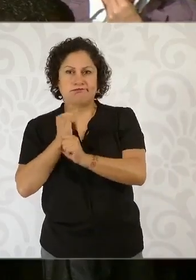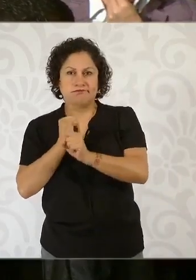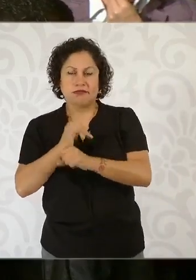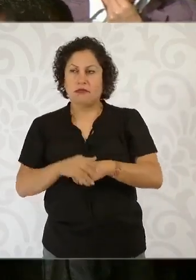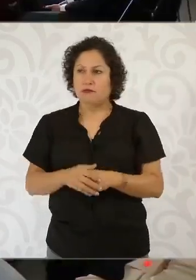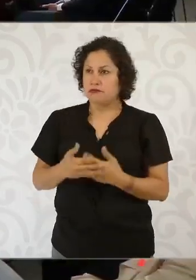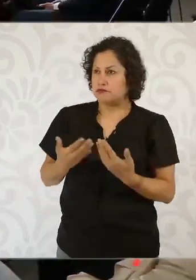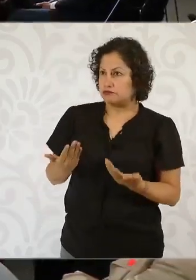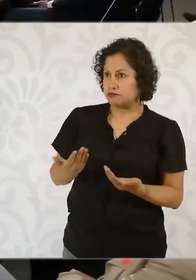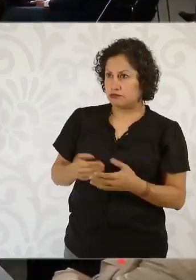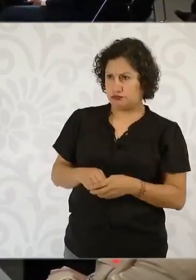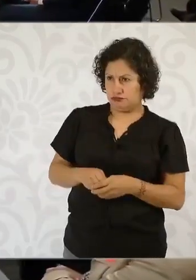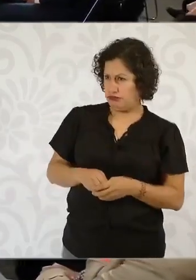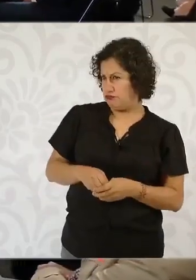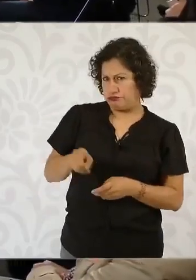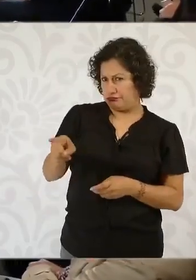presidente. No, pues están equivocados.